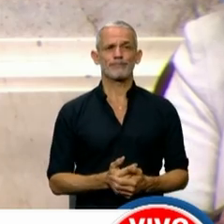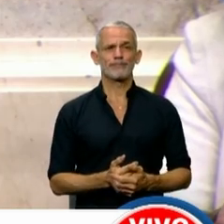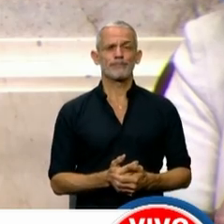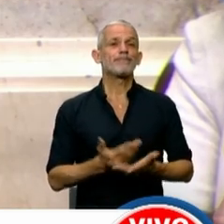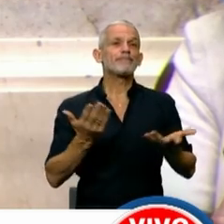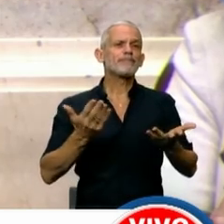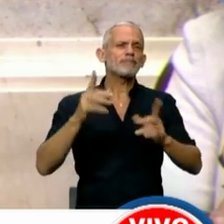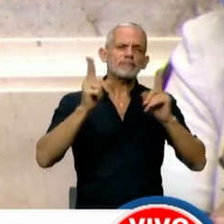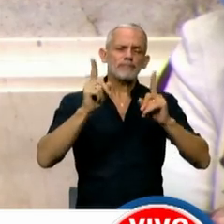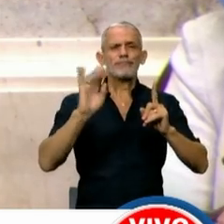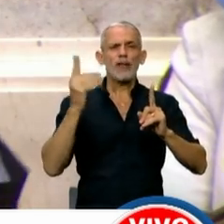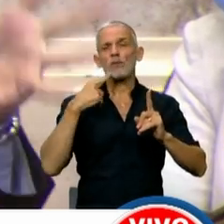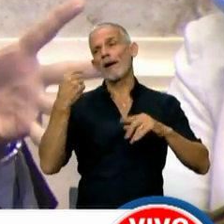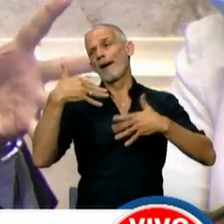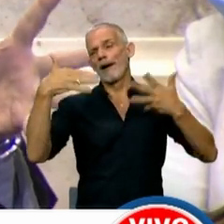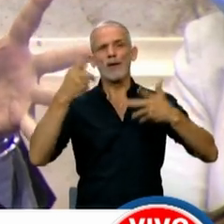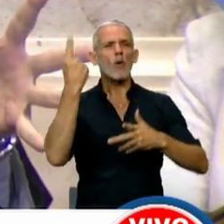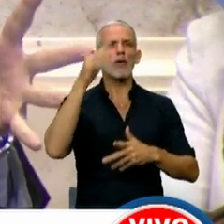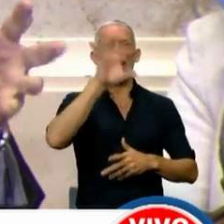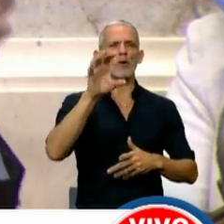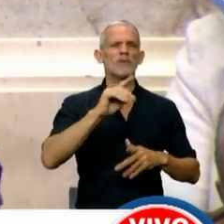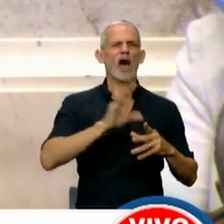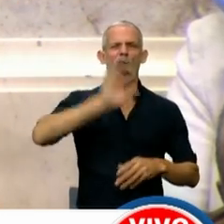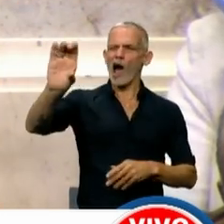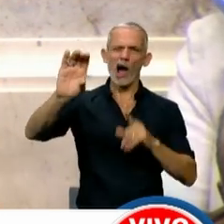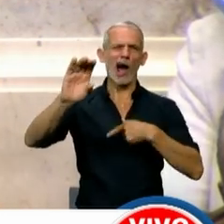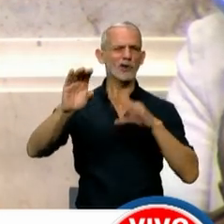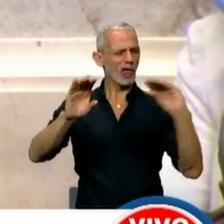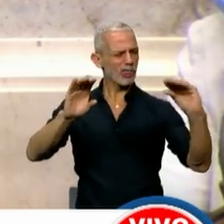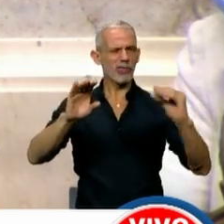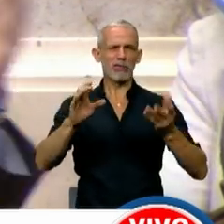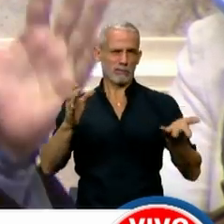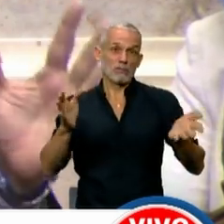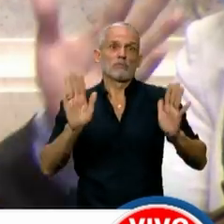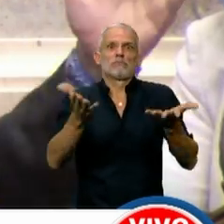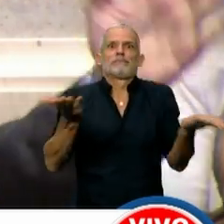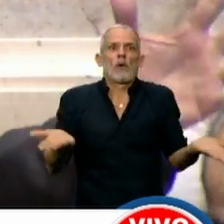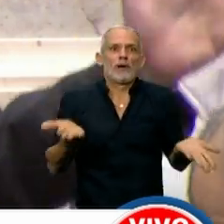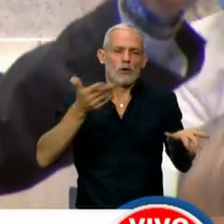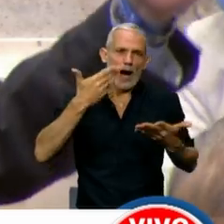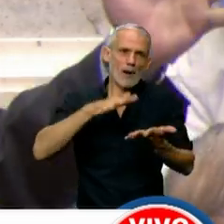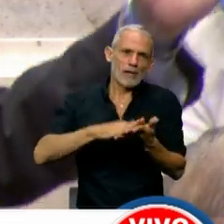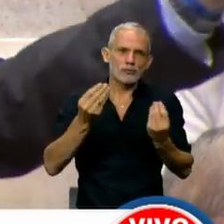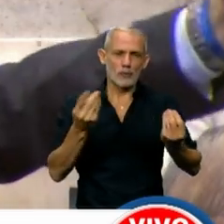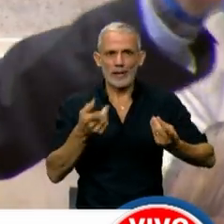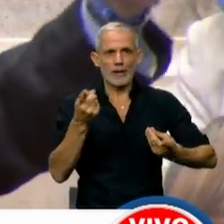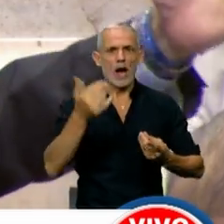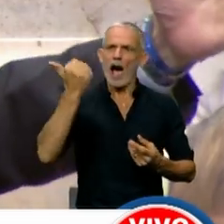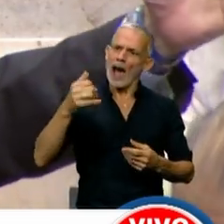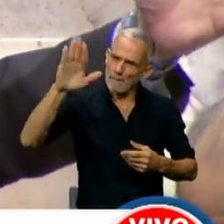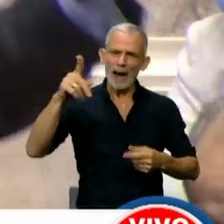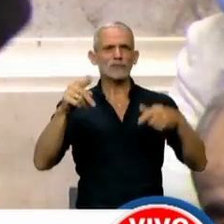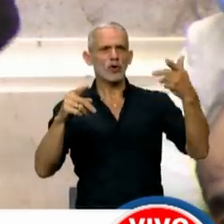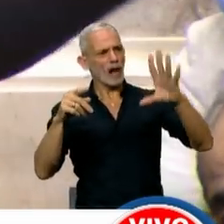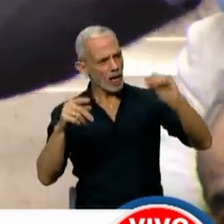algunos podrán decir a una provincial edad más a otra le dan menos bueno estamos hablando de que una tiene más y otra